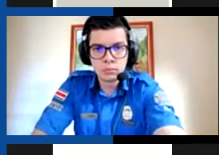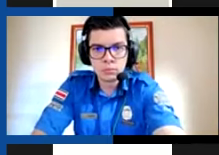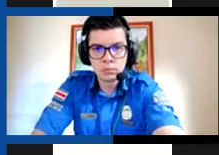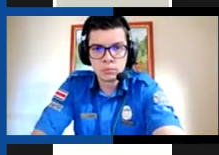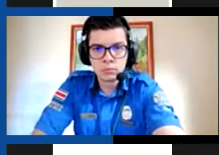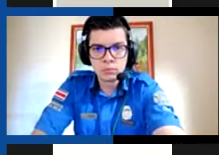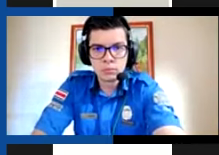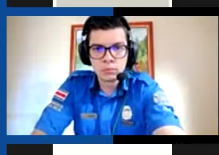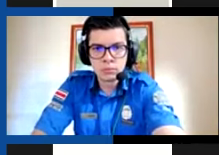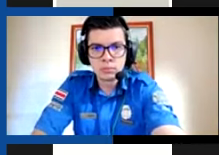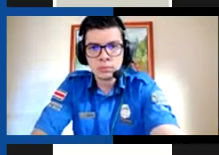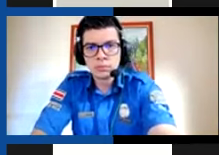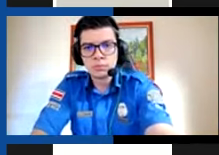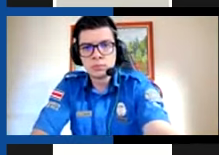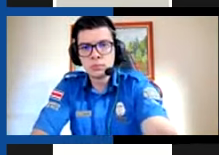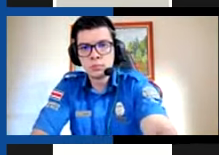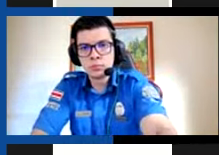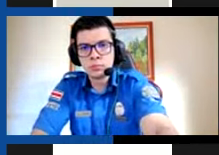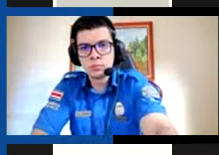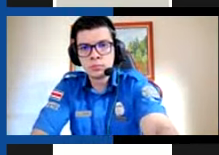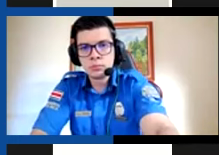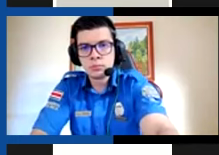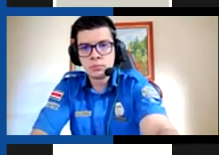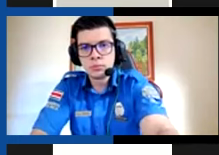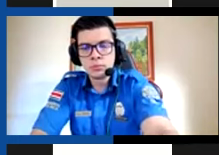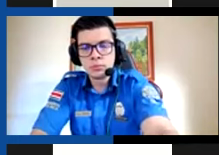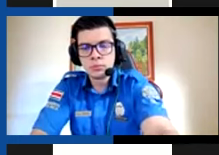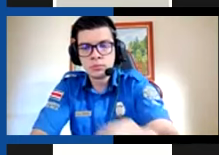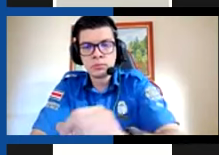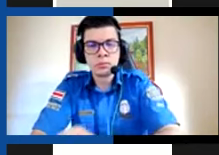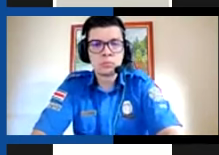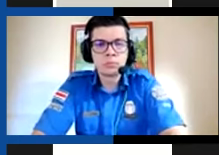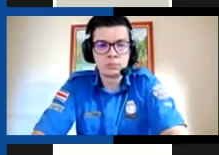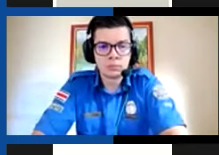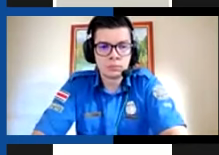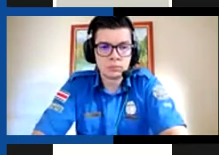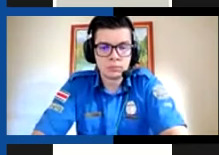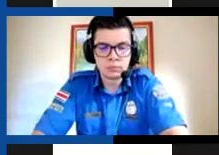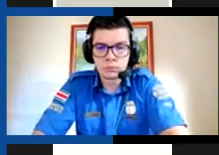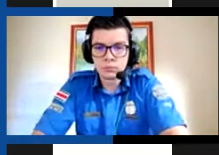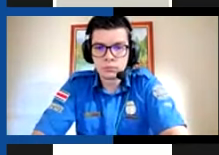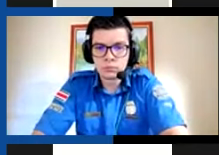Tenemos a don Jimmy Rojas. Adelante, don Jimmy, con su consulta.